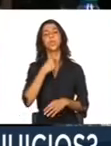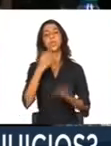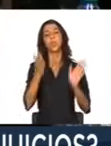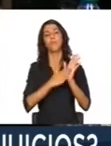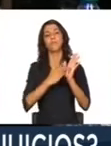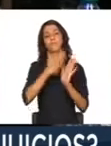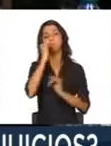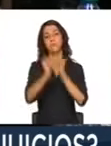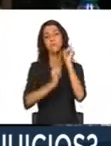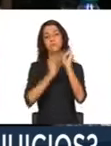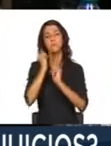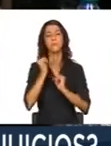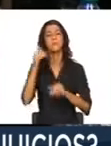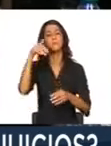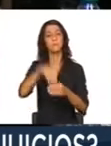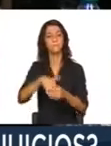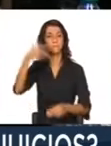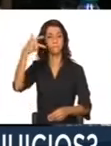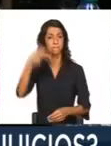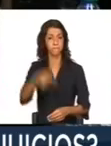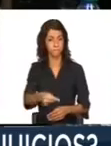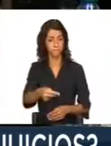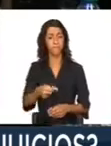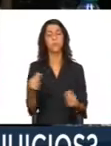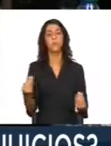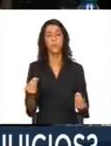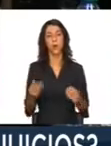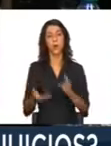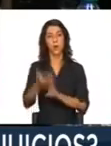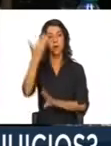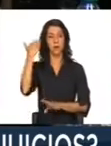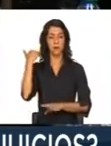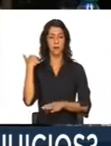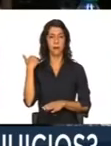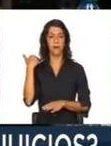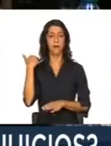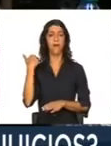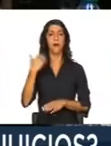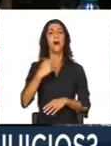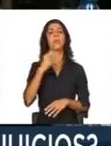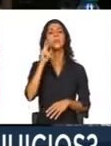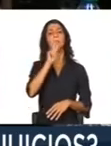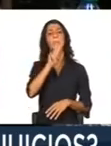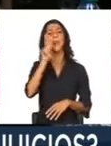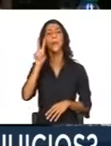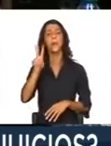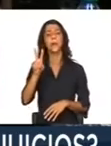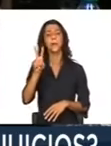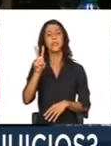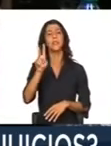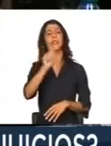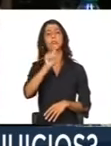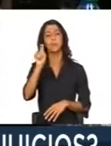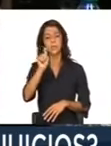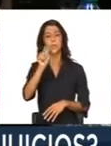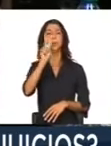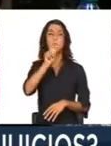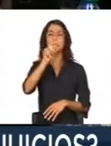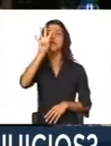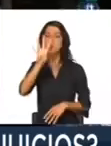ahí podría venir un planteo por el lado de la discriminación que se plantea con respecto a la